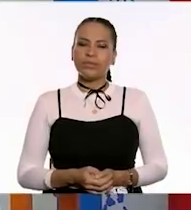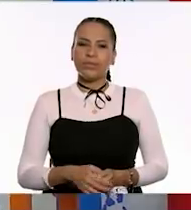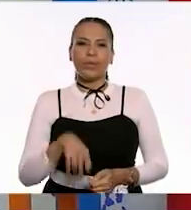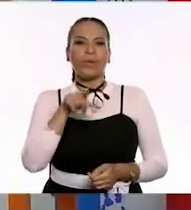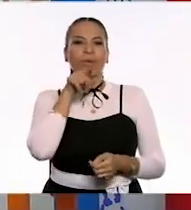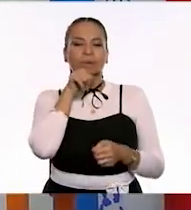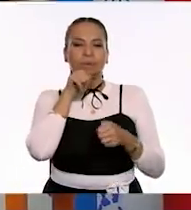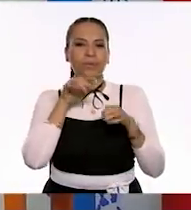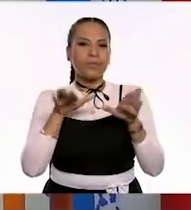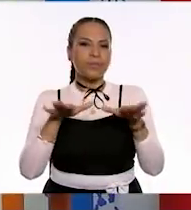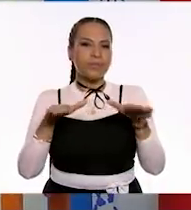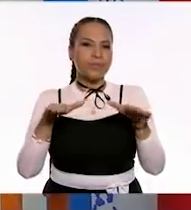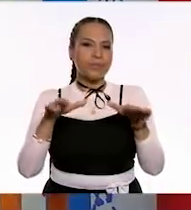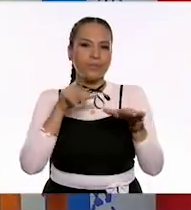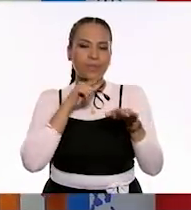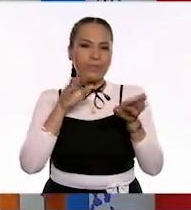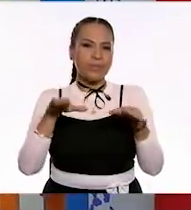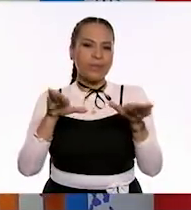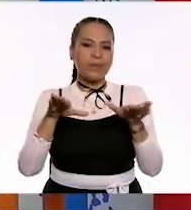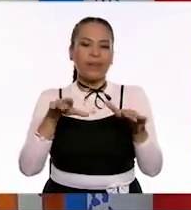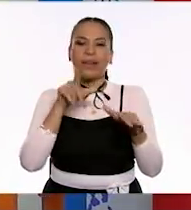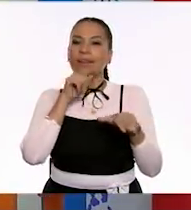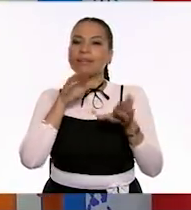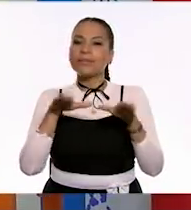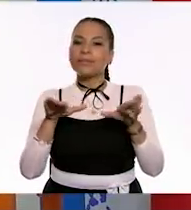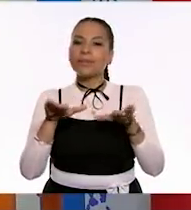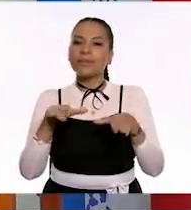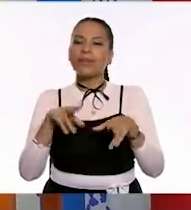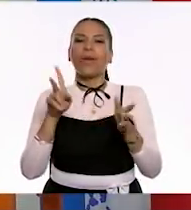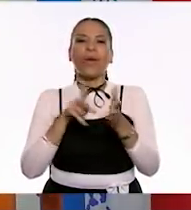¡Aves! El viento otra vez.